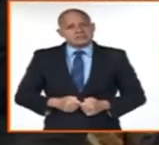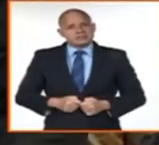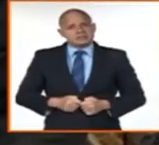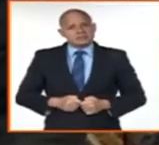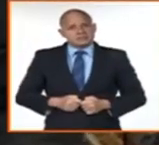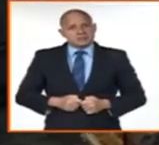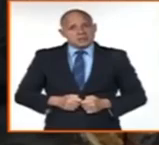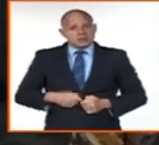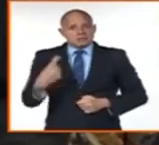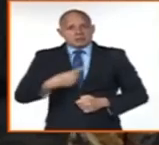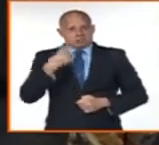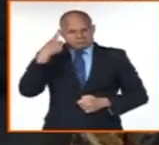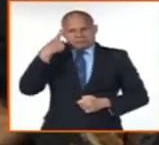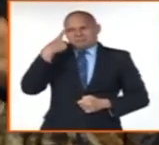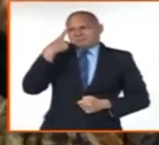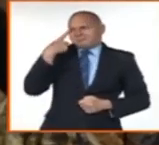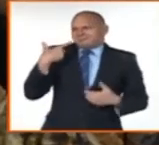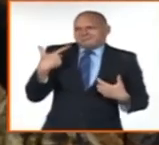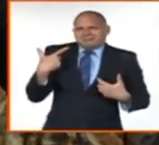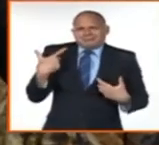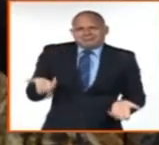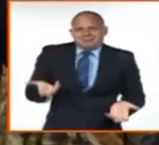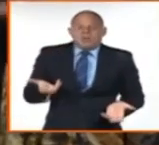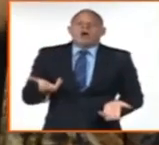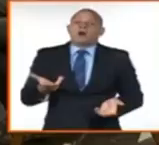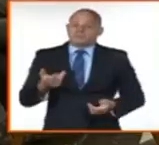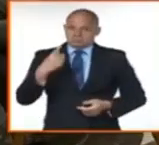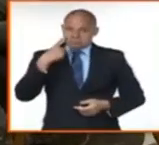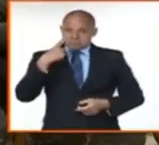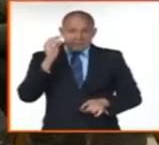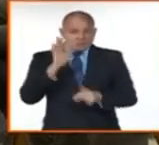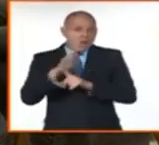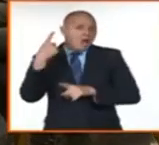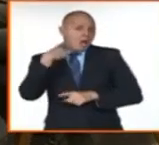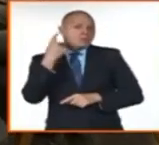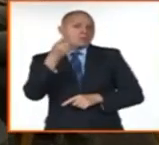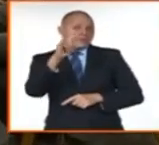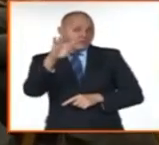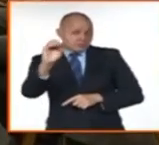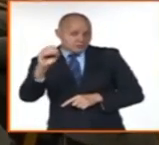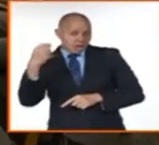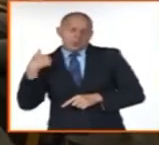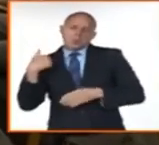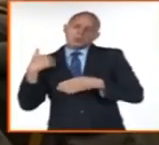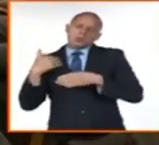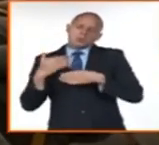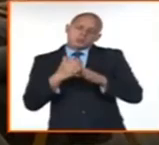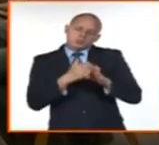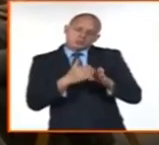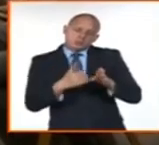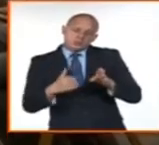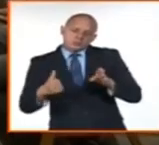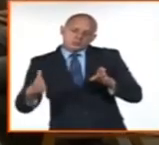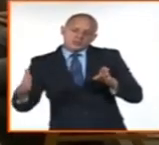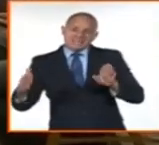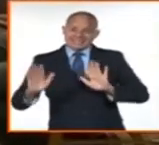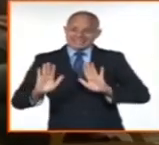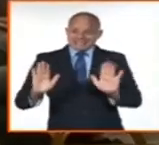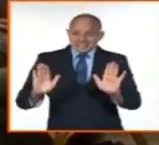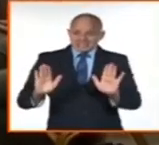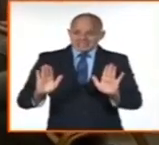hacer con pocos recursos esas vacunas, pues sobre todo esas vacunas se basaron en desarrollos que ya tenían nuestros científicos. Por eso nosotros